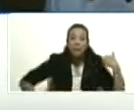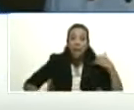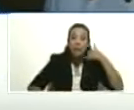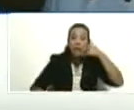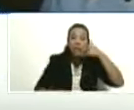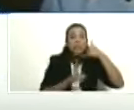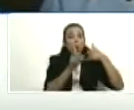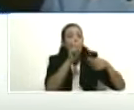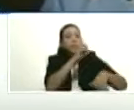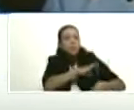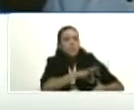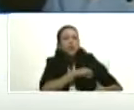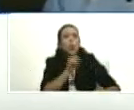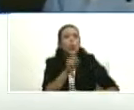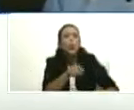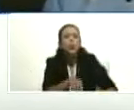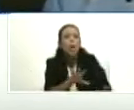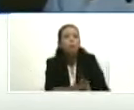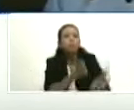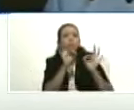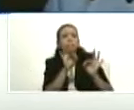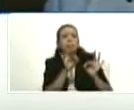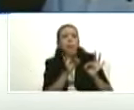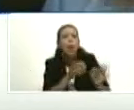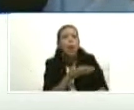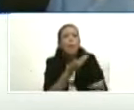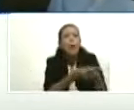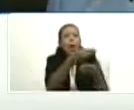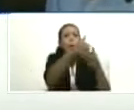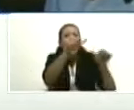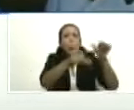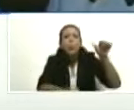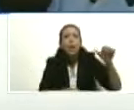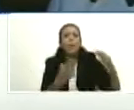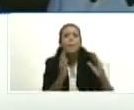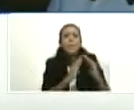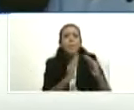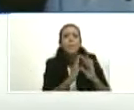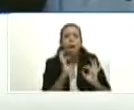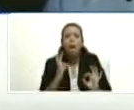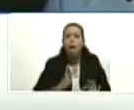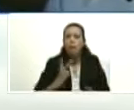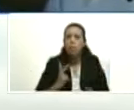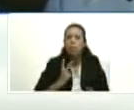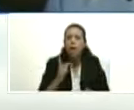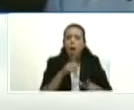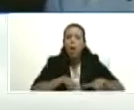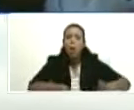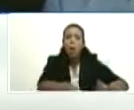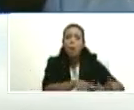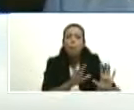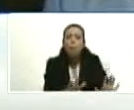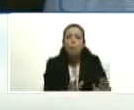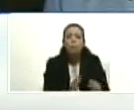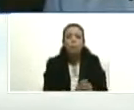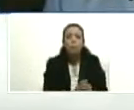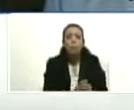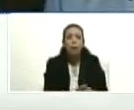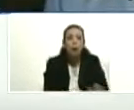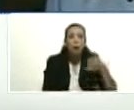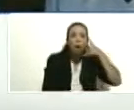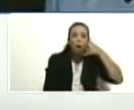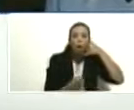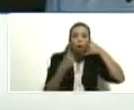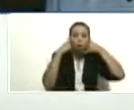señor Elvis, usted está postulado a recibir su vivienda digna. Y en ese